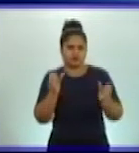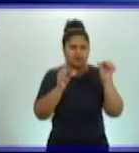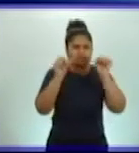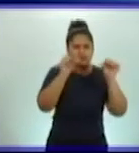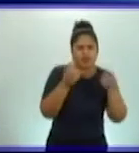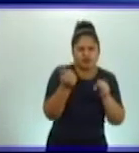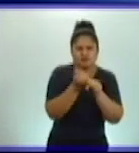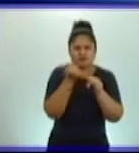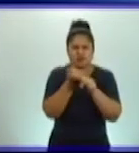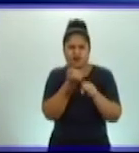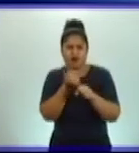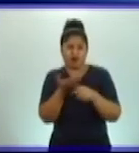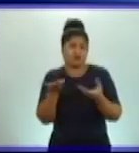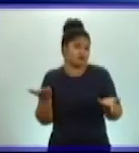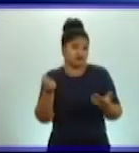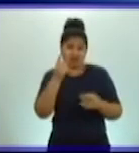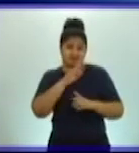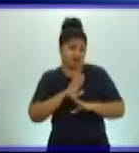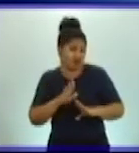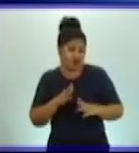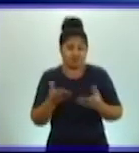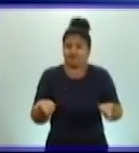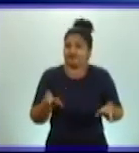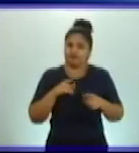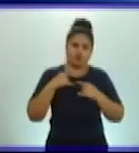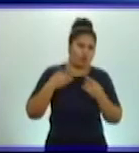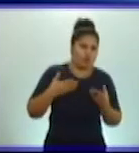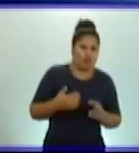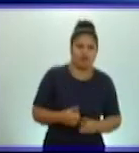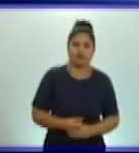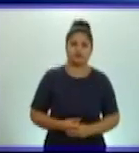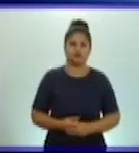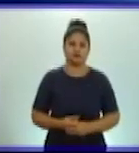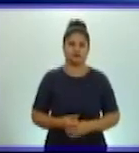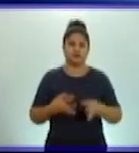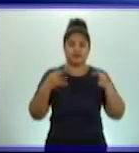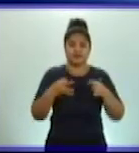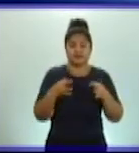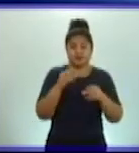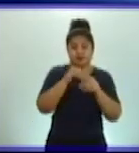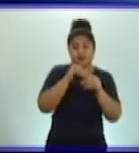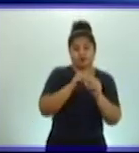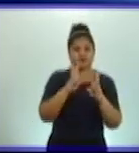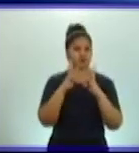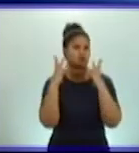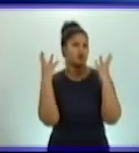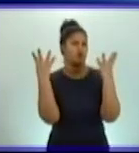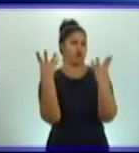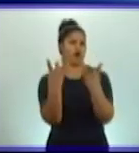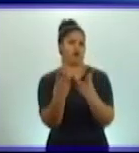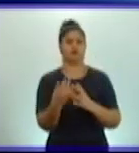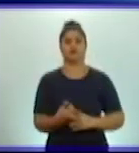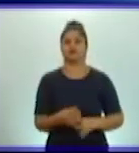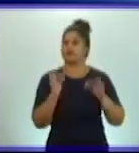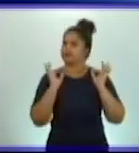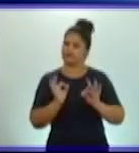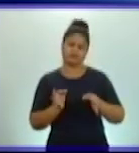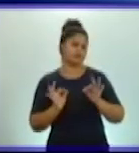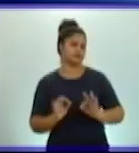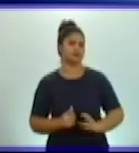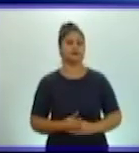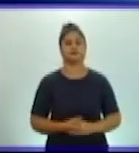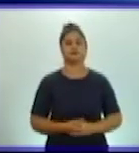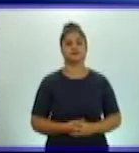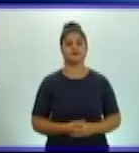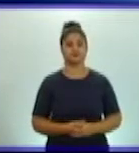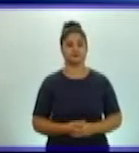generalmente muere. Es un animal asustadizo, ¿sí o no? Es un animal que siempre está enjaulado, que siempre está en un lugar cerrado. Y